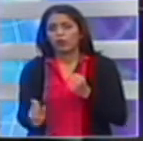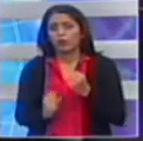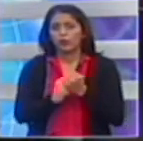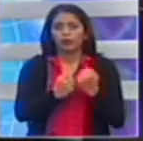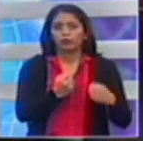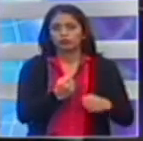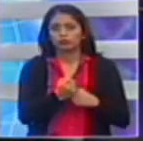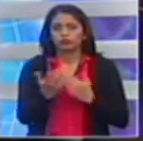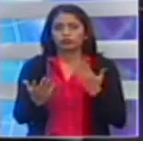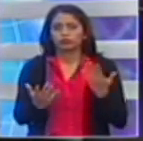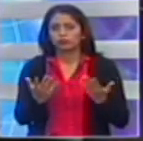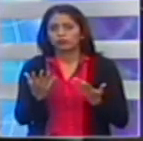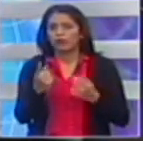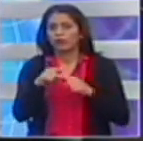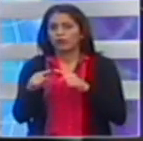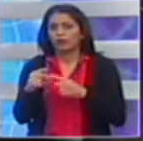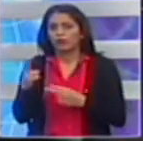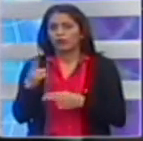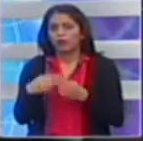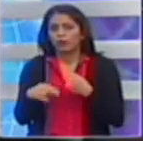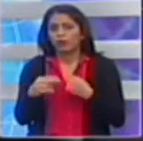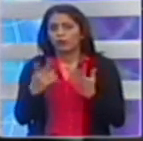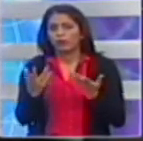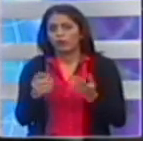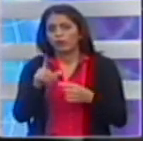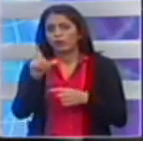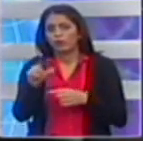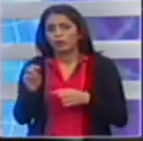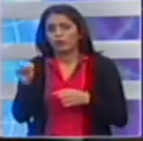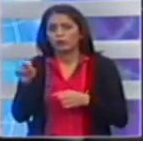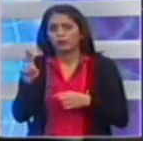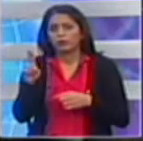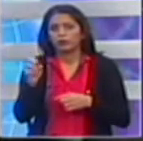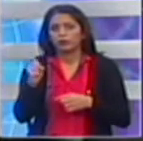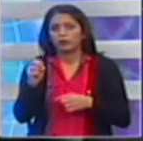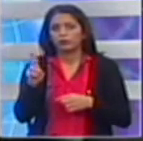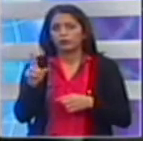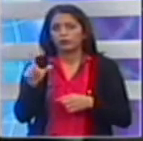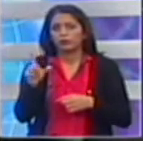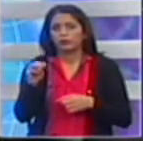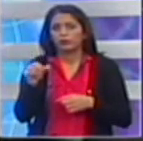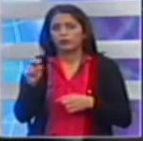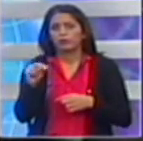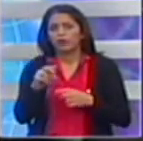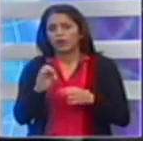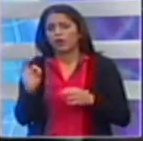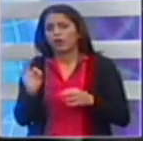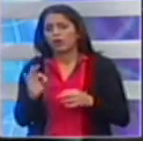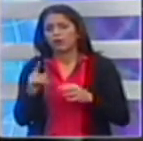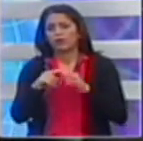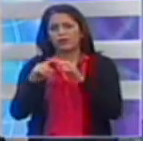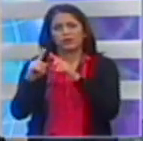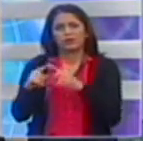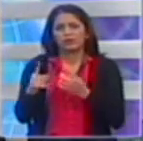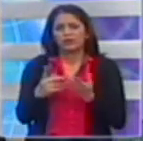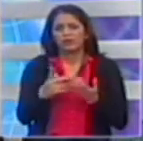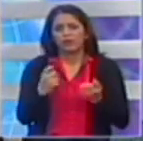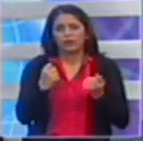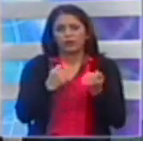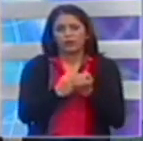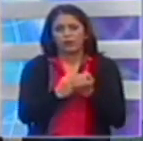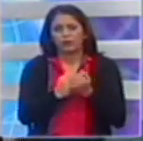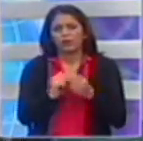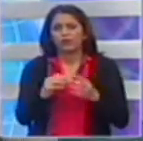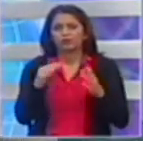latinos, en torno al comercio, en torno a los musulmanes o en torno al uso inclusive de las armas, aplicando una segunda enmienda en contra de la candidata